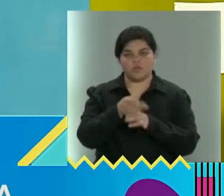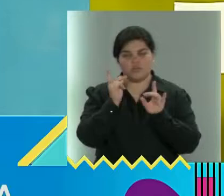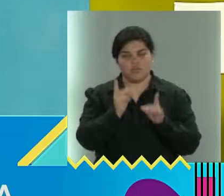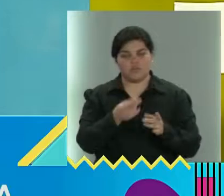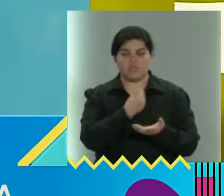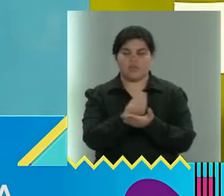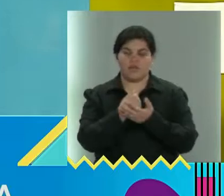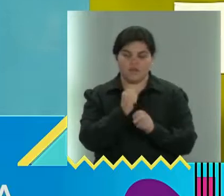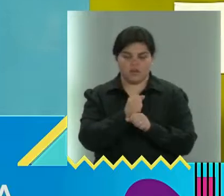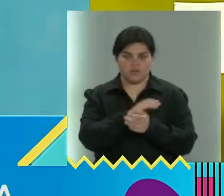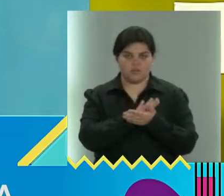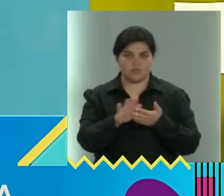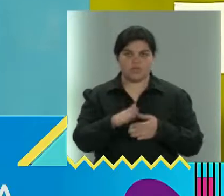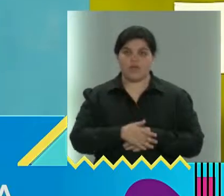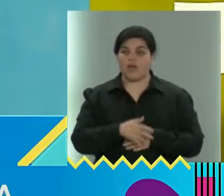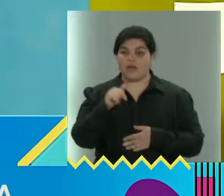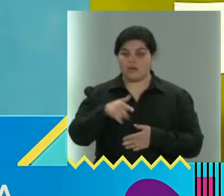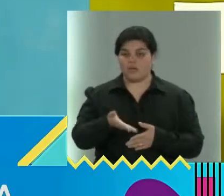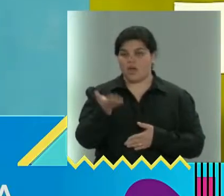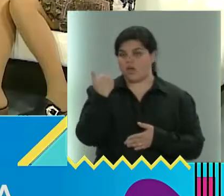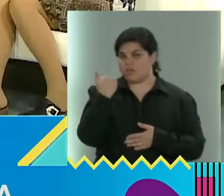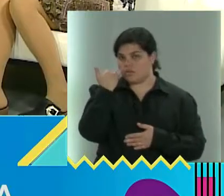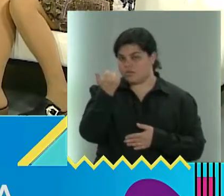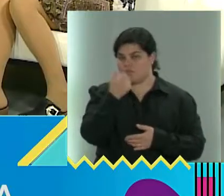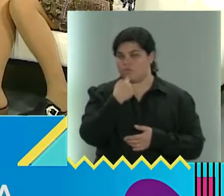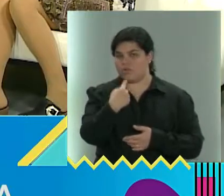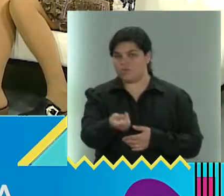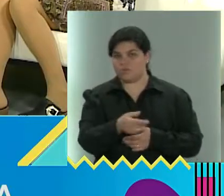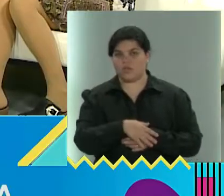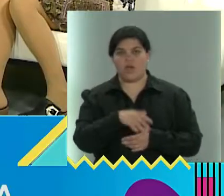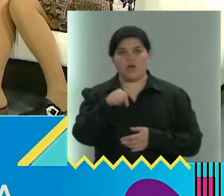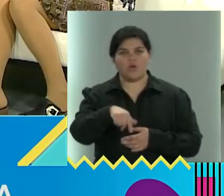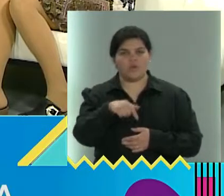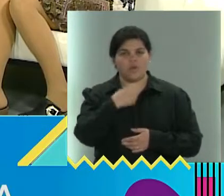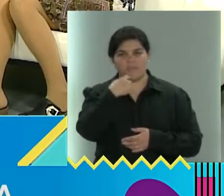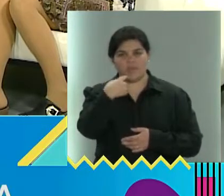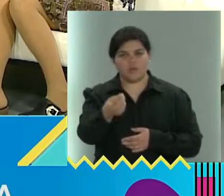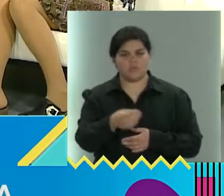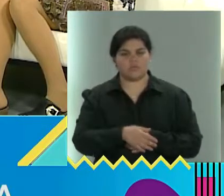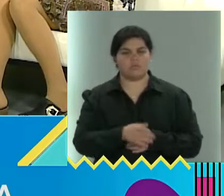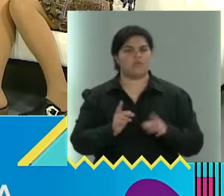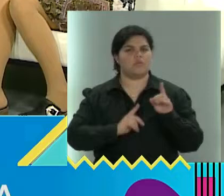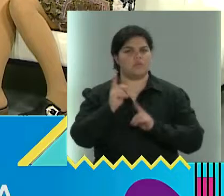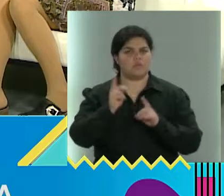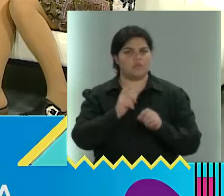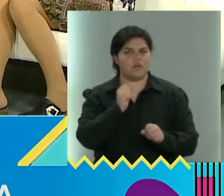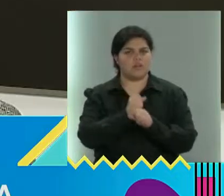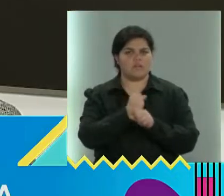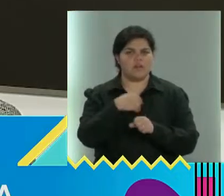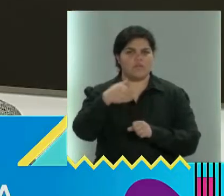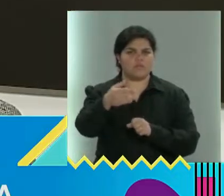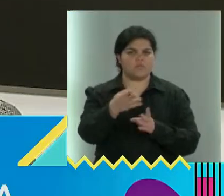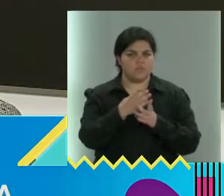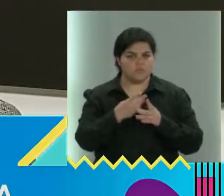empleos. Lo habíamos anunciado en el segundo bloque, pero quiero preguntarles a ustedes cuáles son los empleos que están en vías de extinción y cuáles